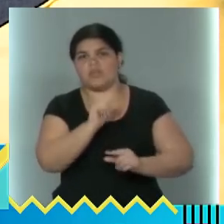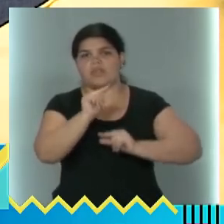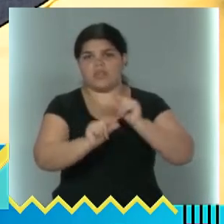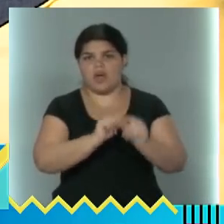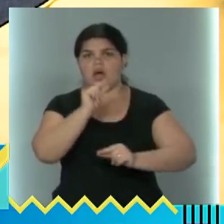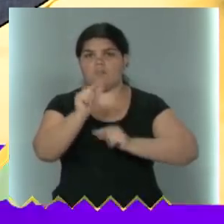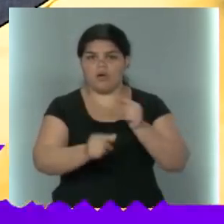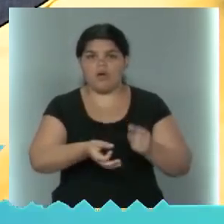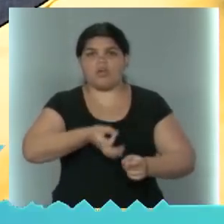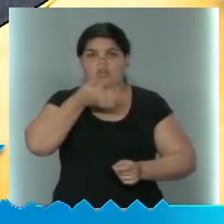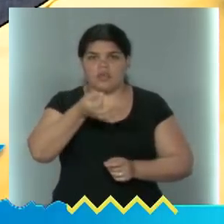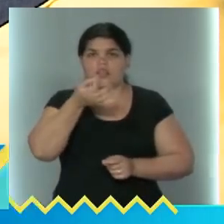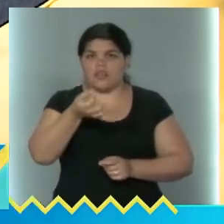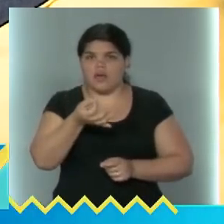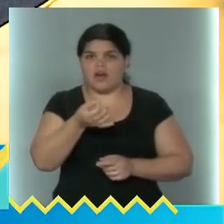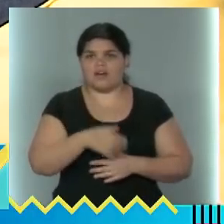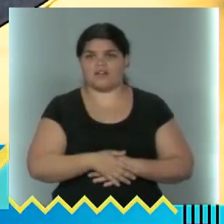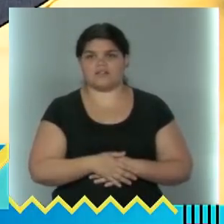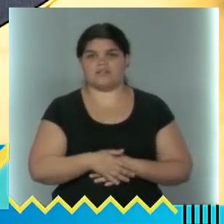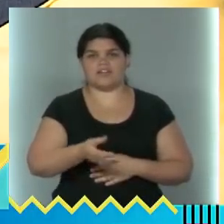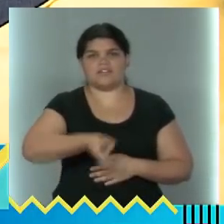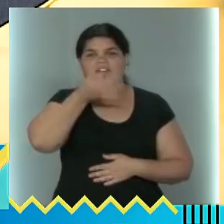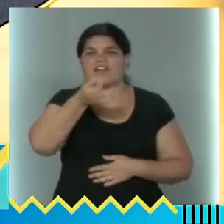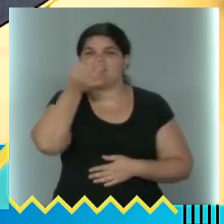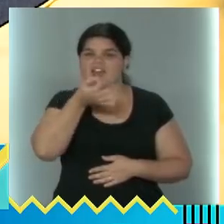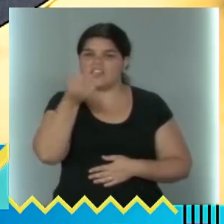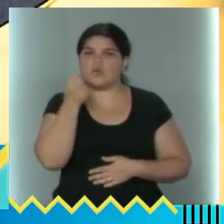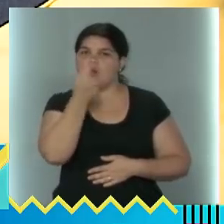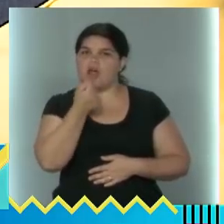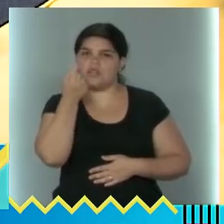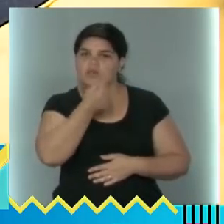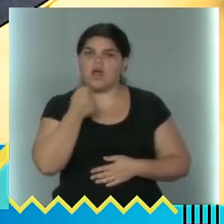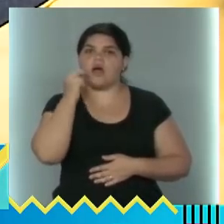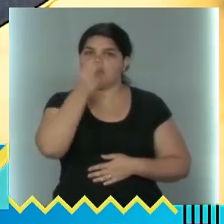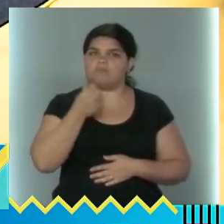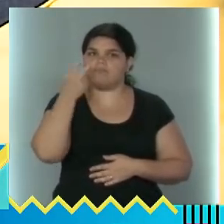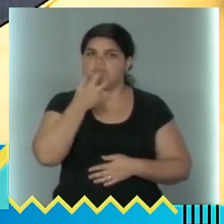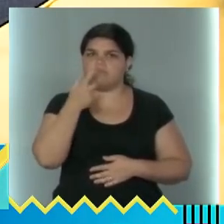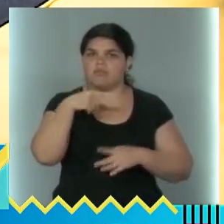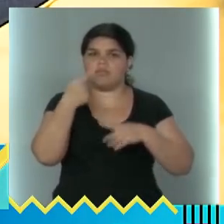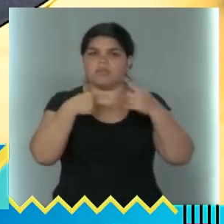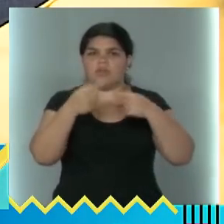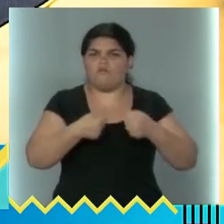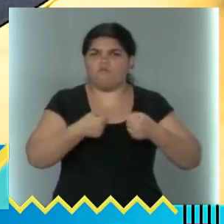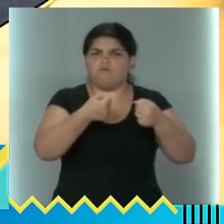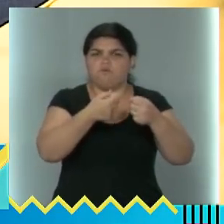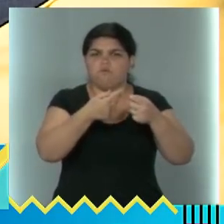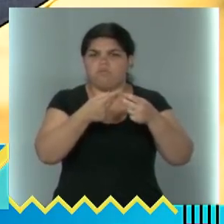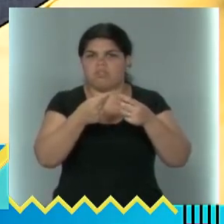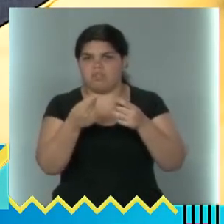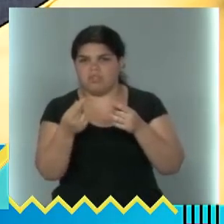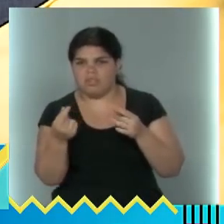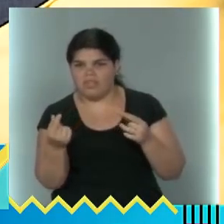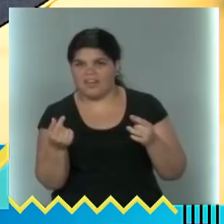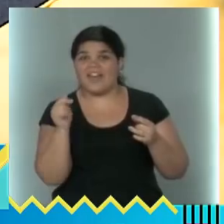del habla, ¿no? Esto de tener mayor fuerza del soplo expiratorio al inicio de la frase y luego se va apagando, y eso suele